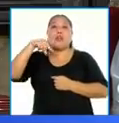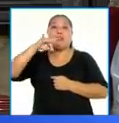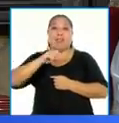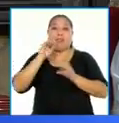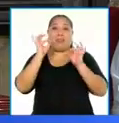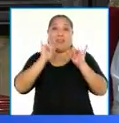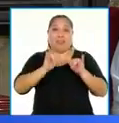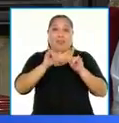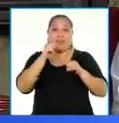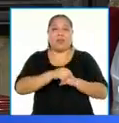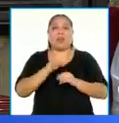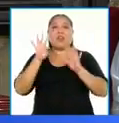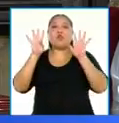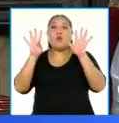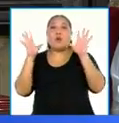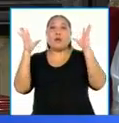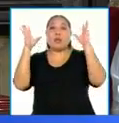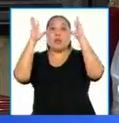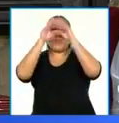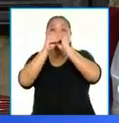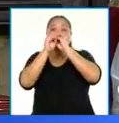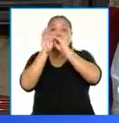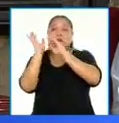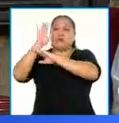noche a 4 de la mañana.